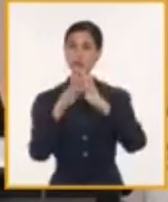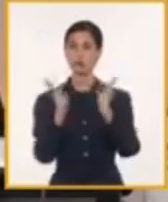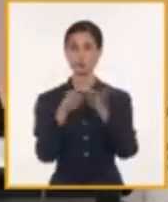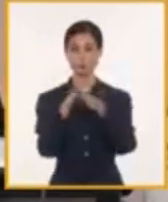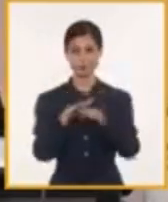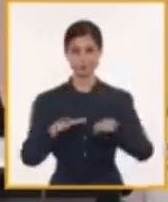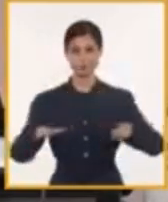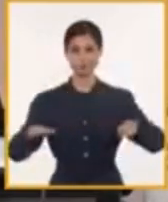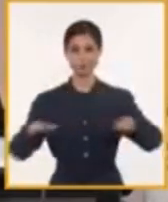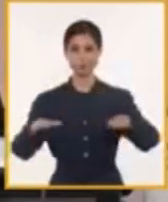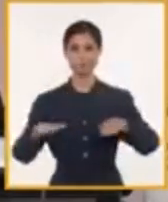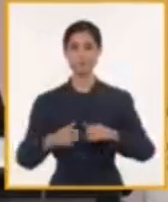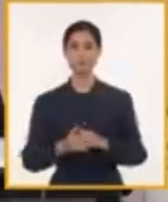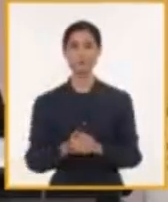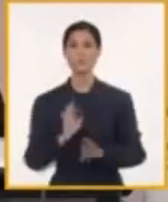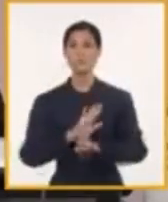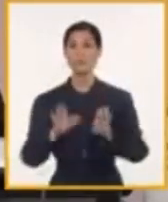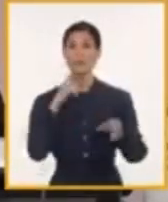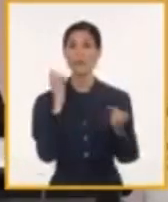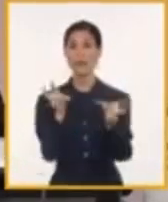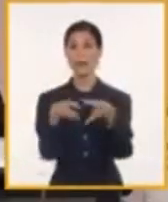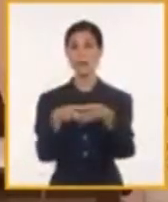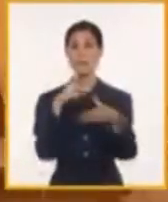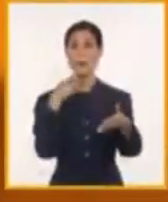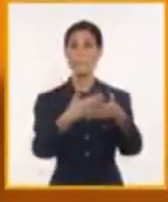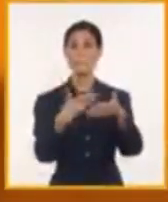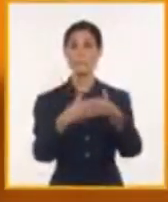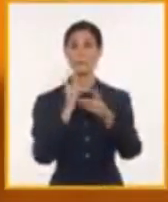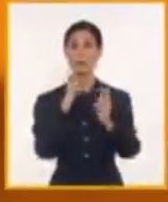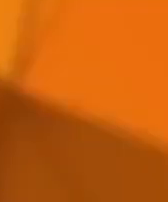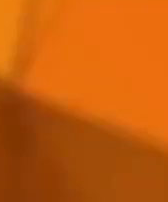Hablemos entonces del grupo empresarial de la industria pesquera.